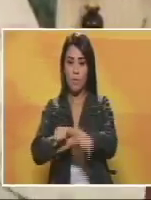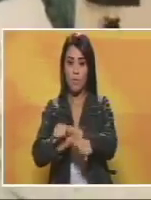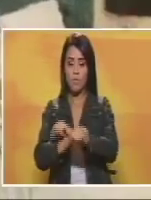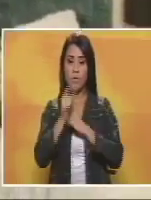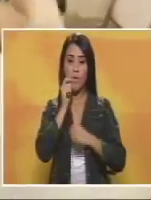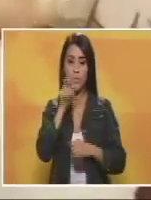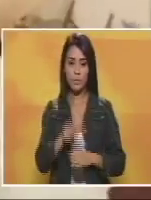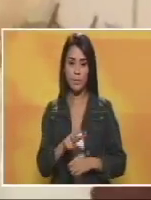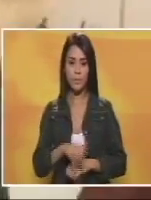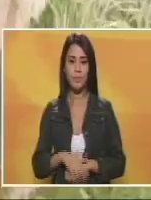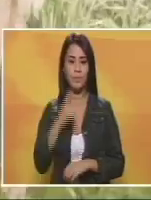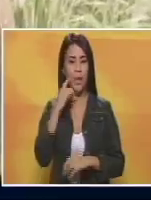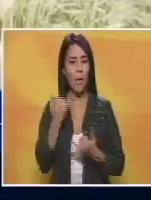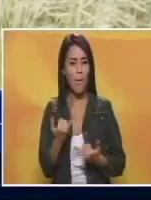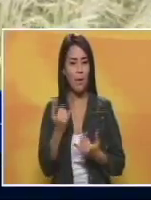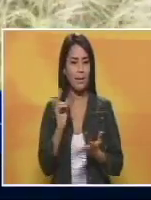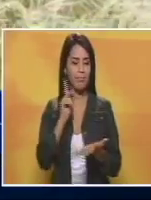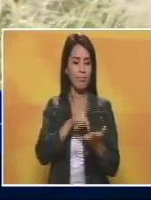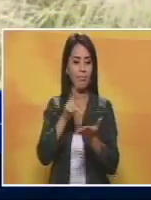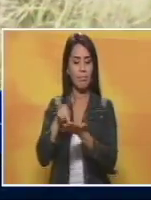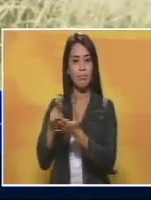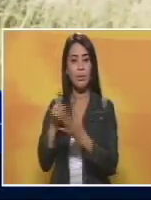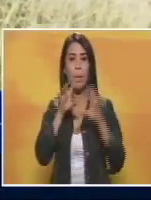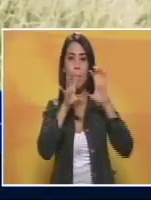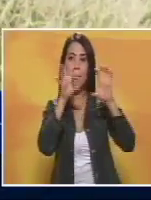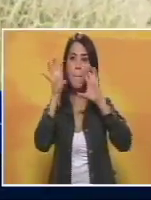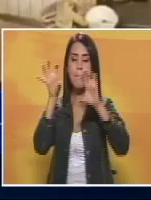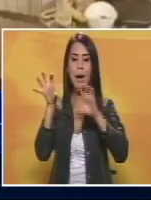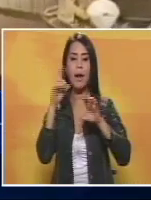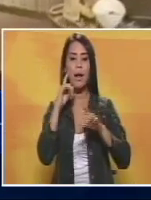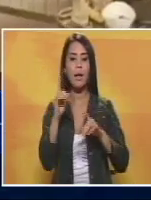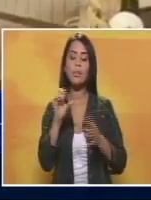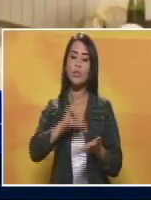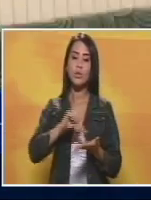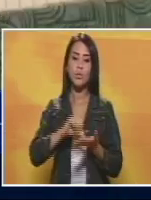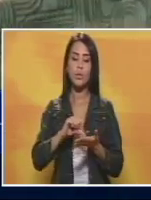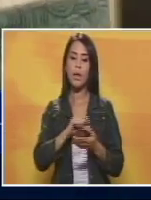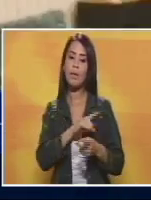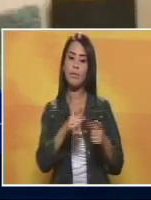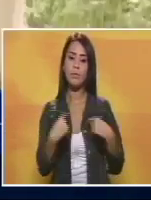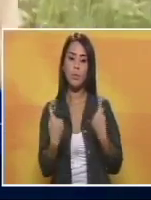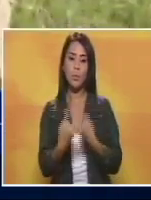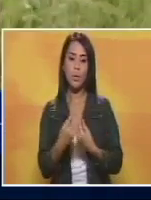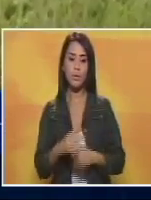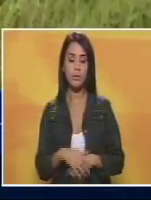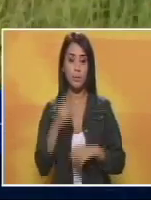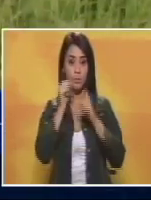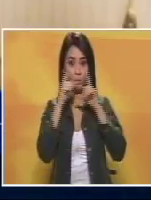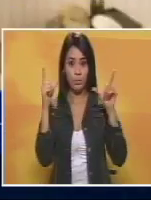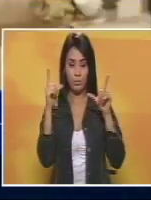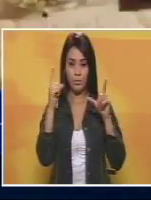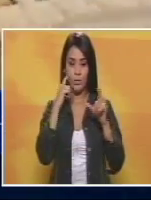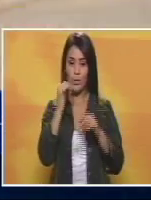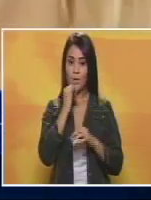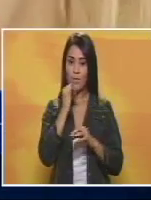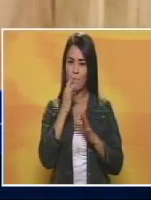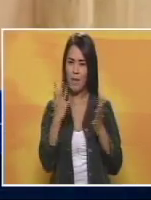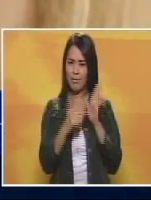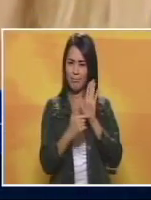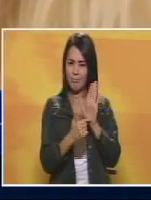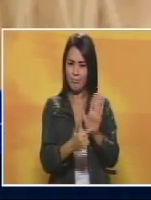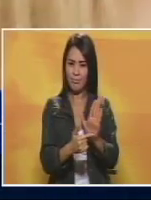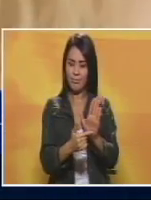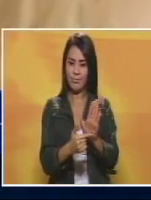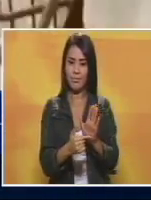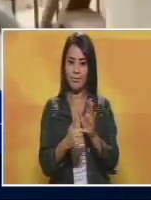encuentra presentando su nuevo espectáculo por diversos países, estuvo en la ciudad de Ámsterdam y durante el show sorprendió a todos con una reveladora imagen.